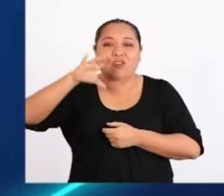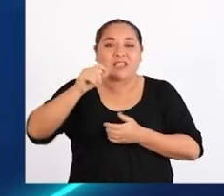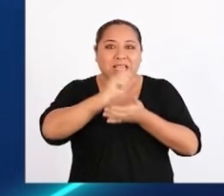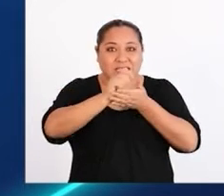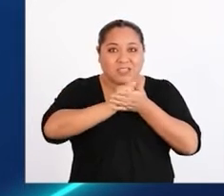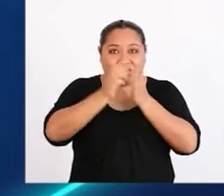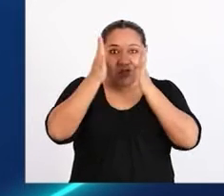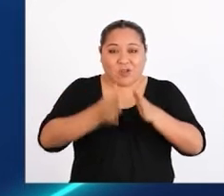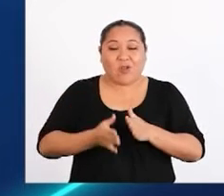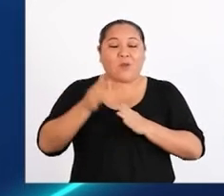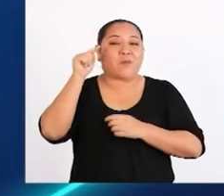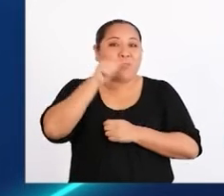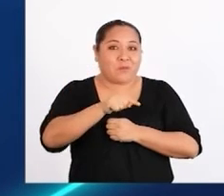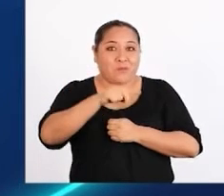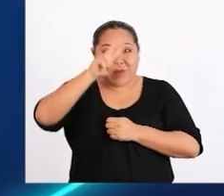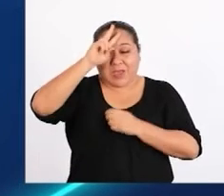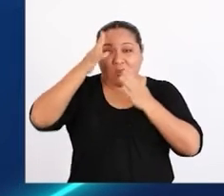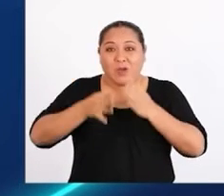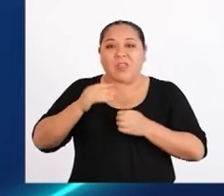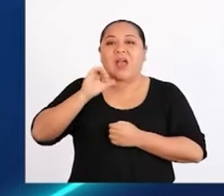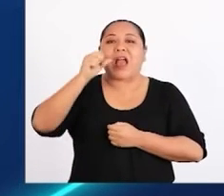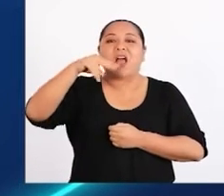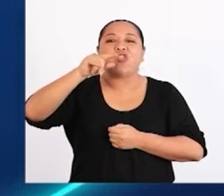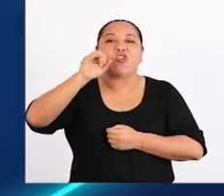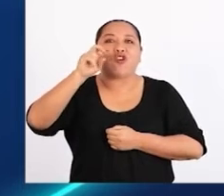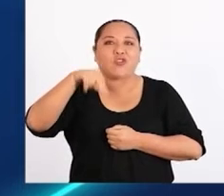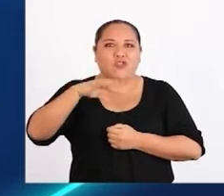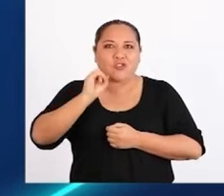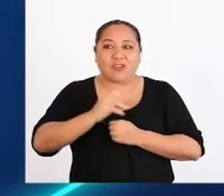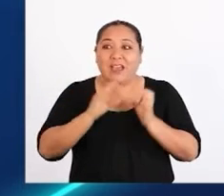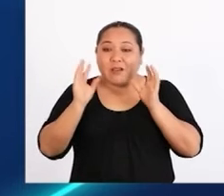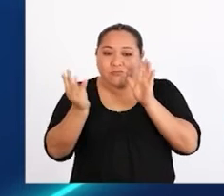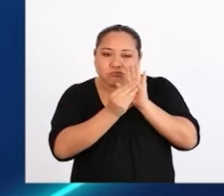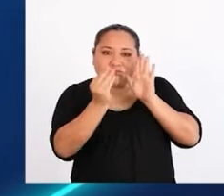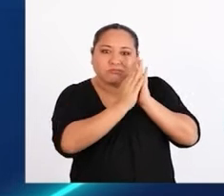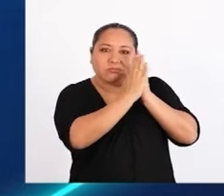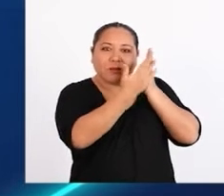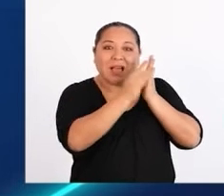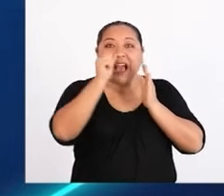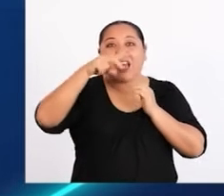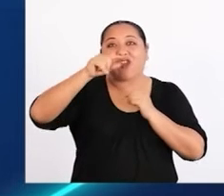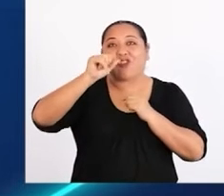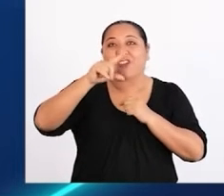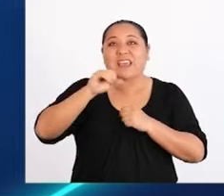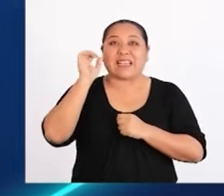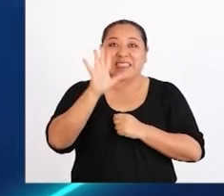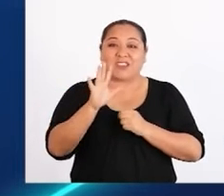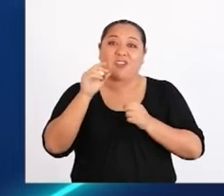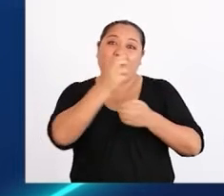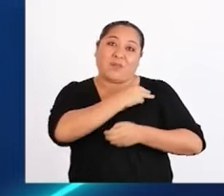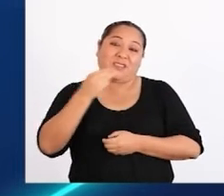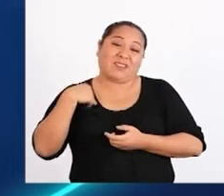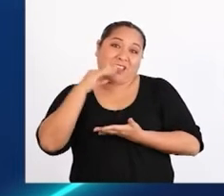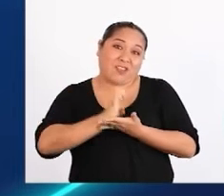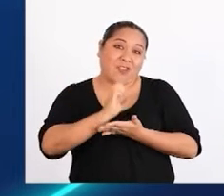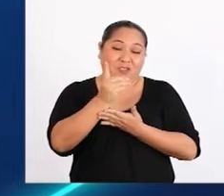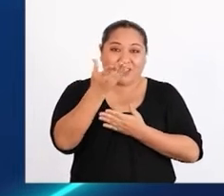peruano Antonio Cisneros, que pueden encontrar en la Antología Literaria 5 del Ministerio de Educación.